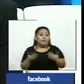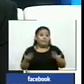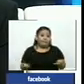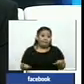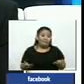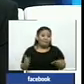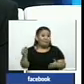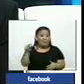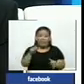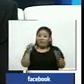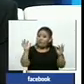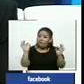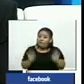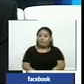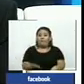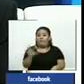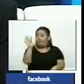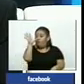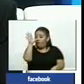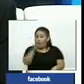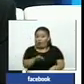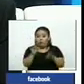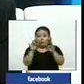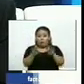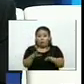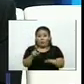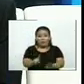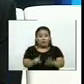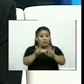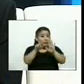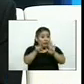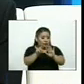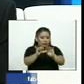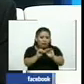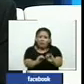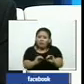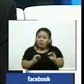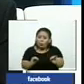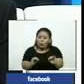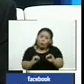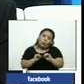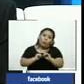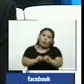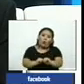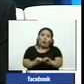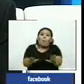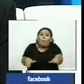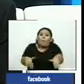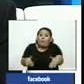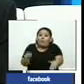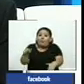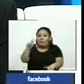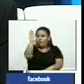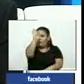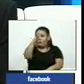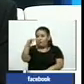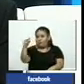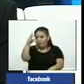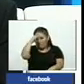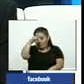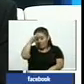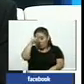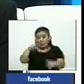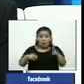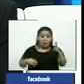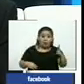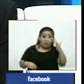Definitivamente un hecho horroroso que ocurrió en México. Son 6 niños los que murieron en este ataque armado que ocurrió en ese país. 3 mujeres que